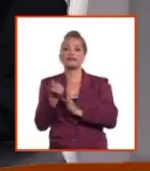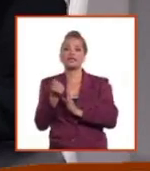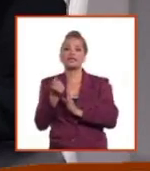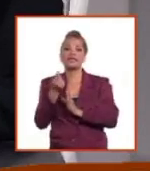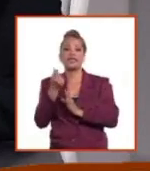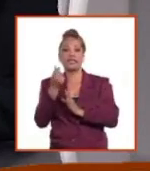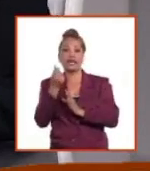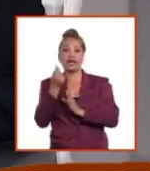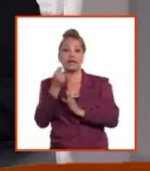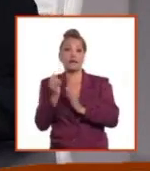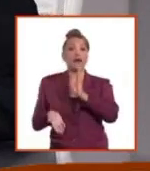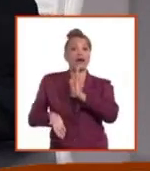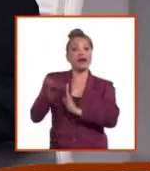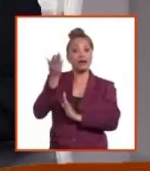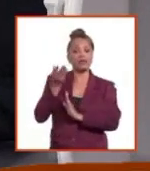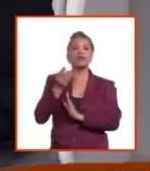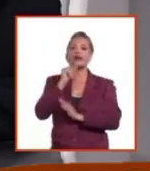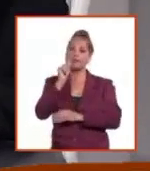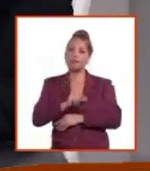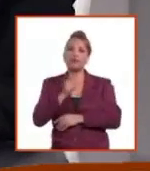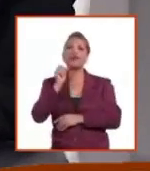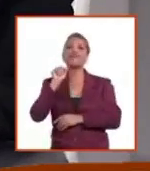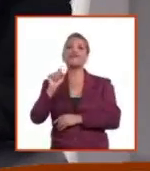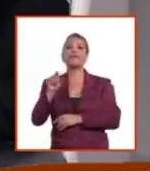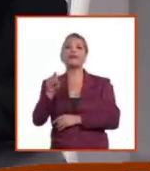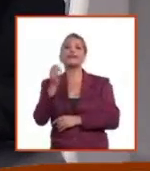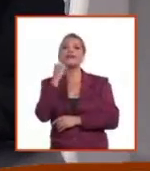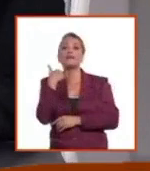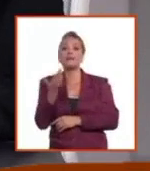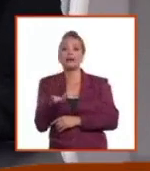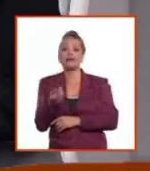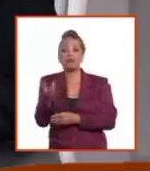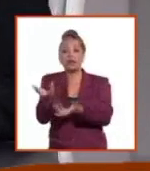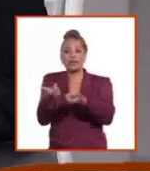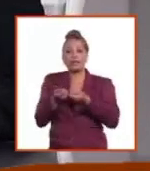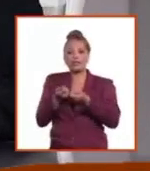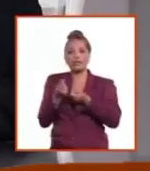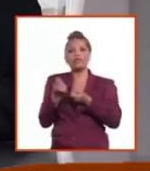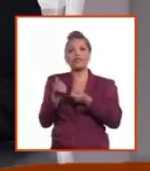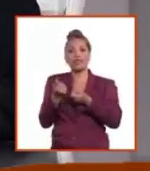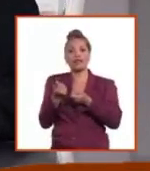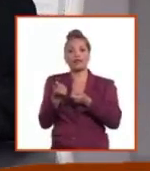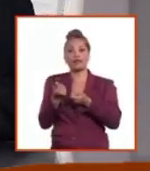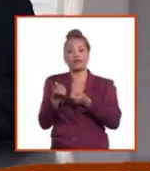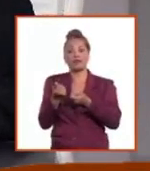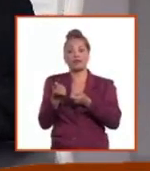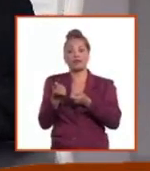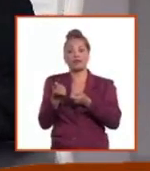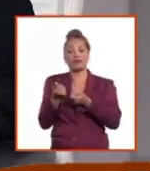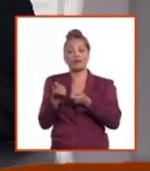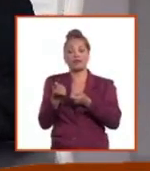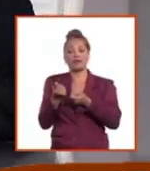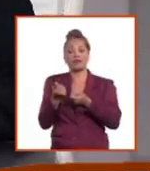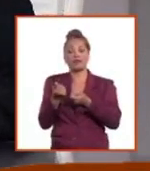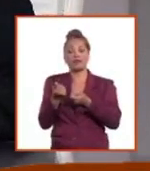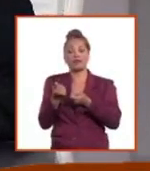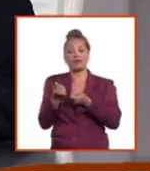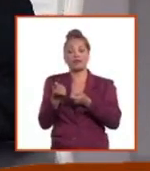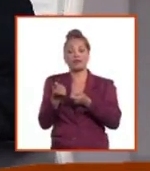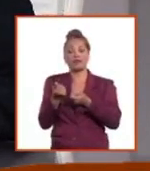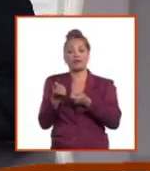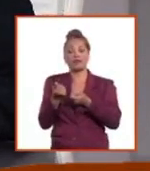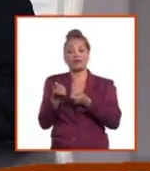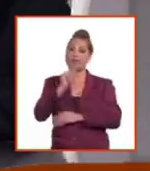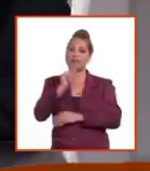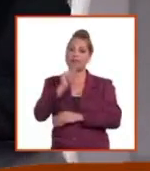altos las personas tienen más incentivos a vender porque a cambio reciben más pesos pero hay menos incentivo compran lo que más pide vídeos opinar en